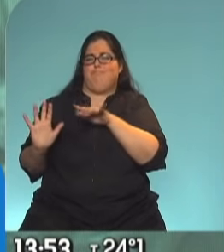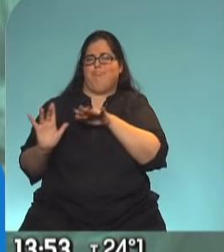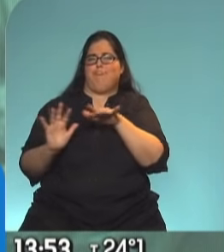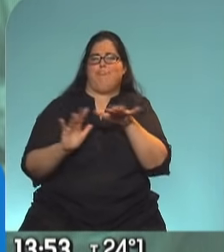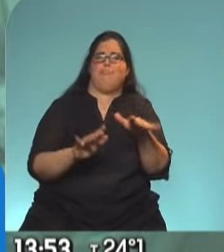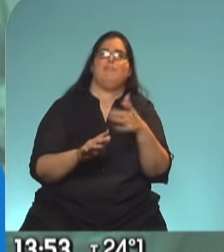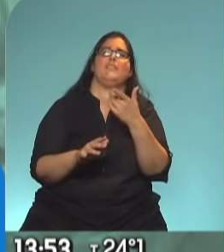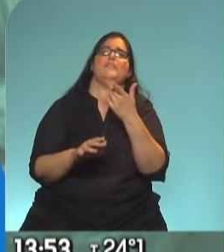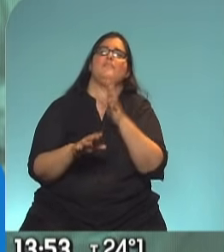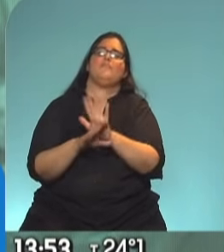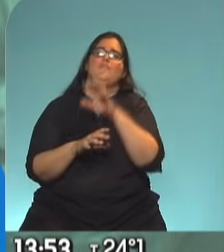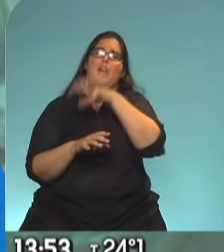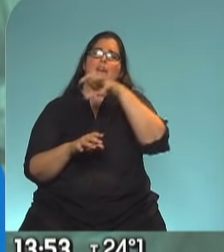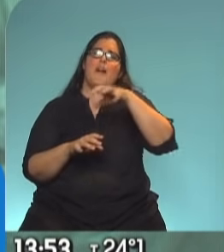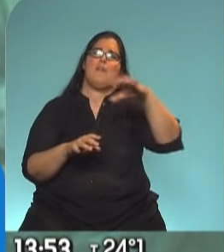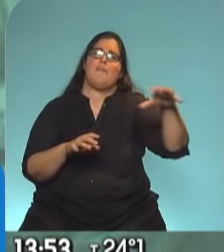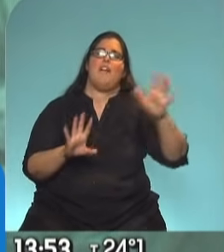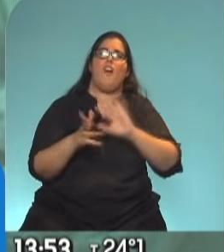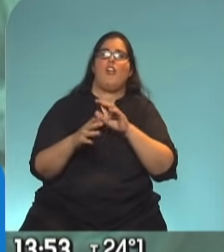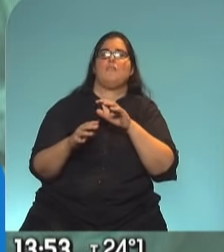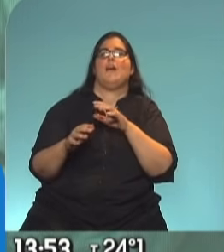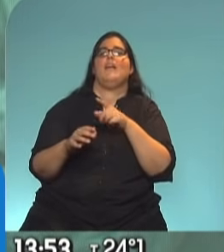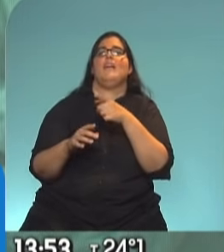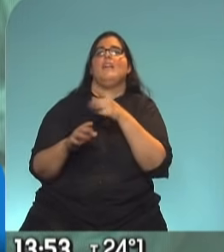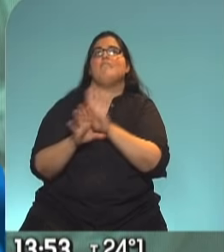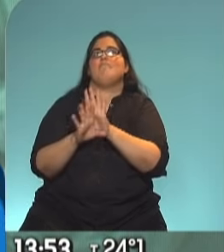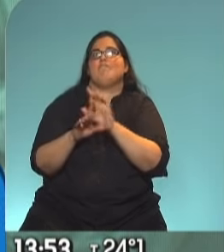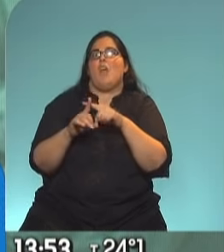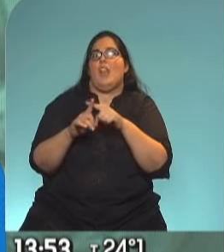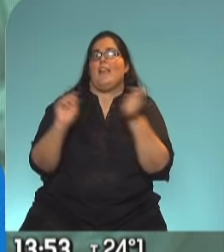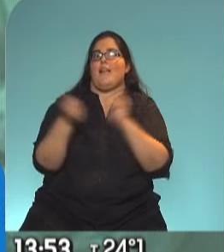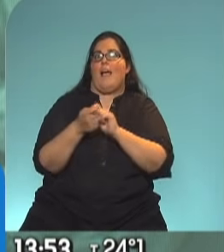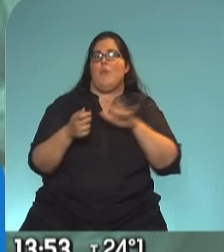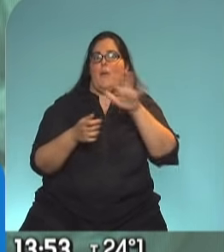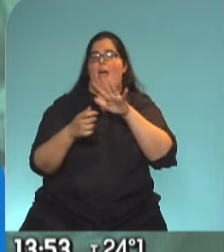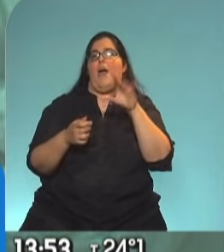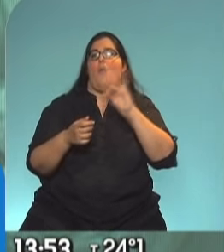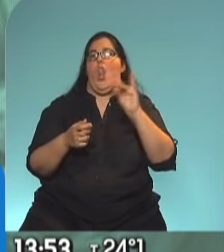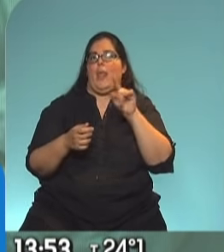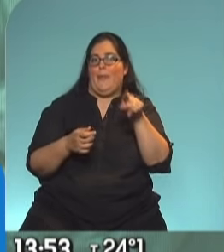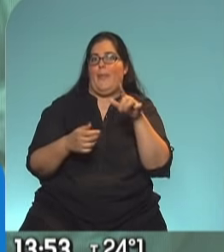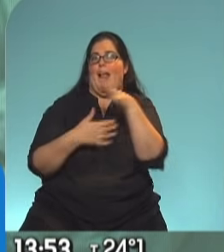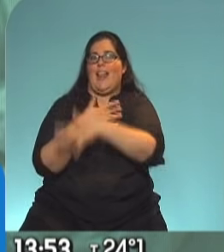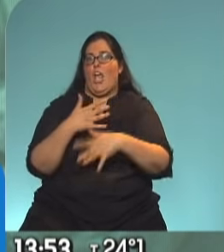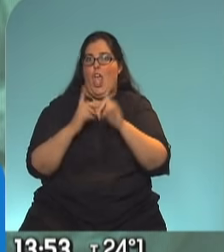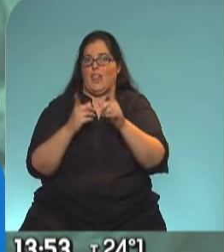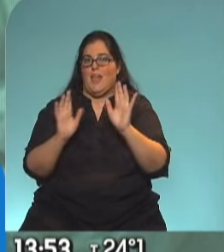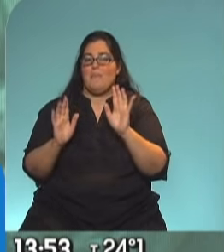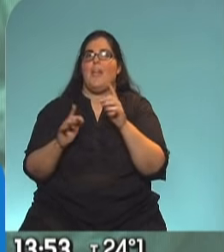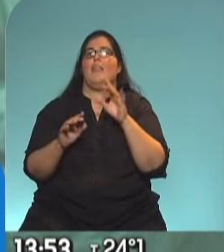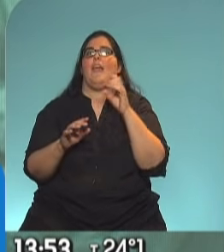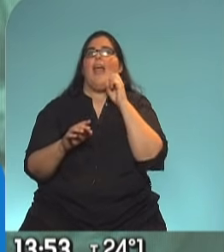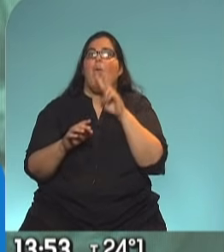fue haciendo y obviamente un cambio político para la región y particularmente para Bolivia, donde Evo vuelve